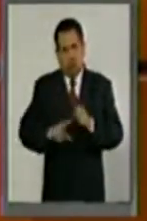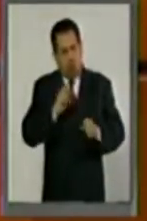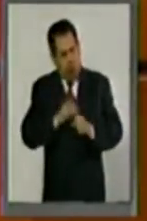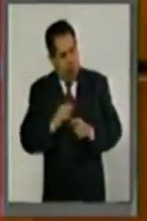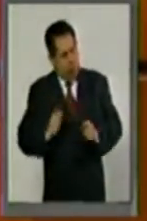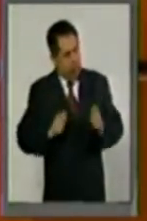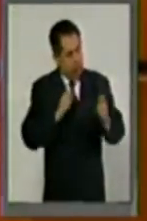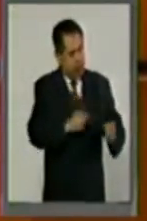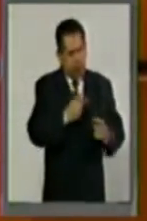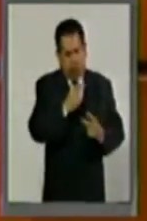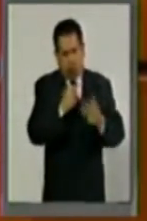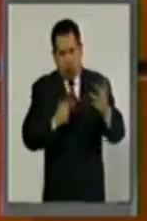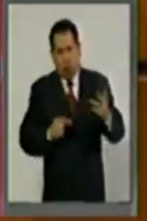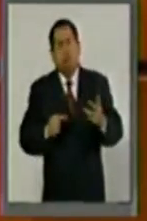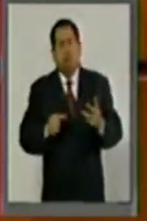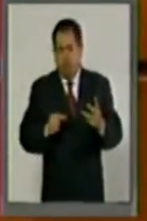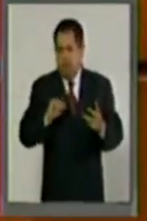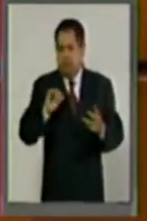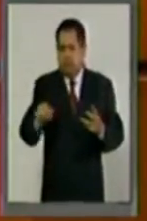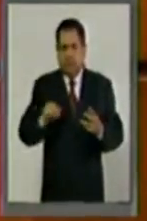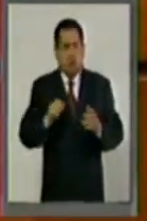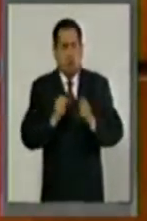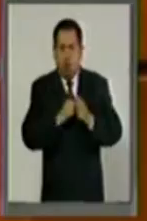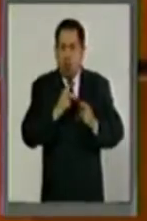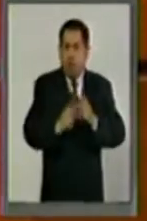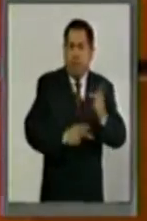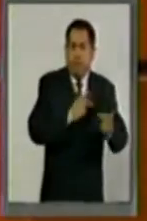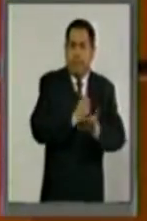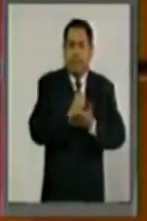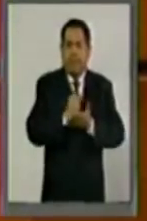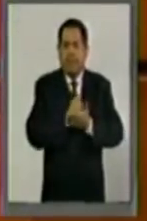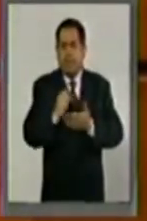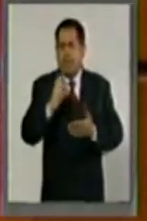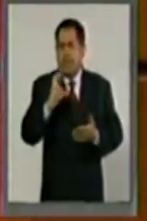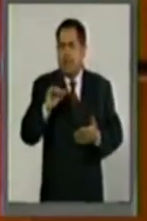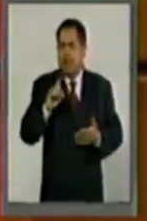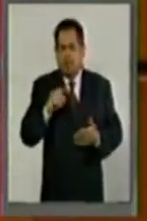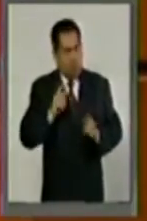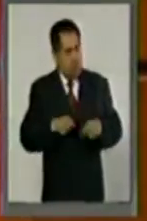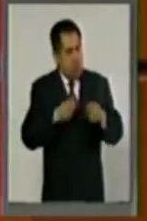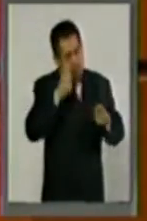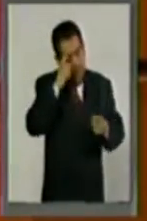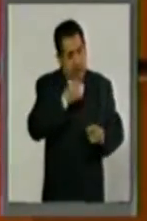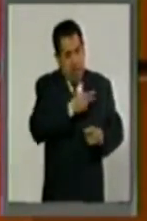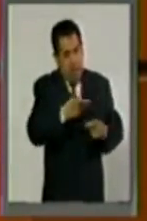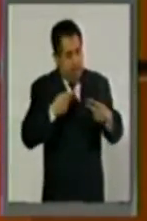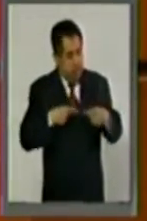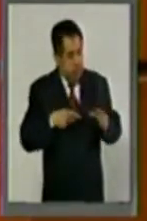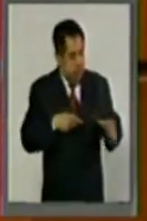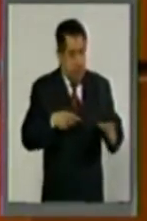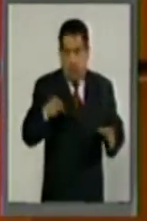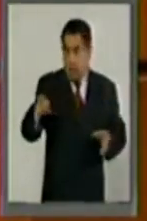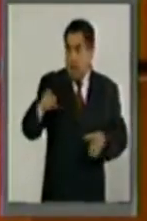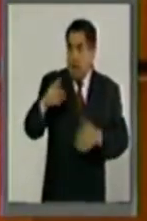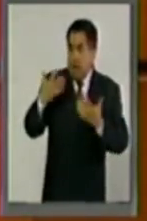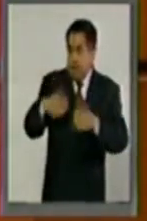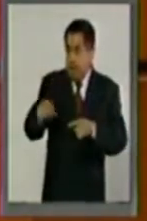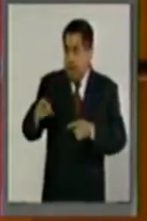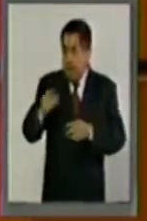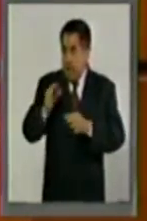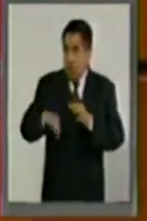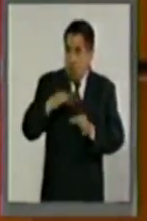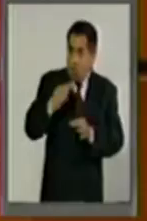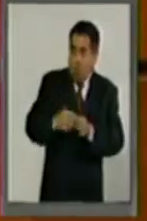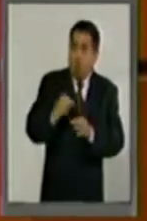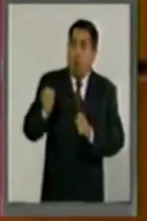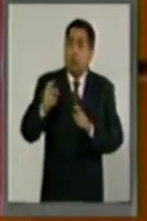mecanismos fiscales y crediticios preferentes para los empleadores privados que cumplan una cuota de